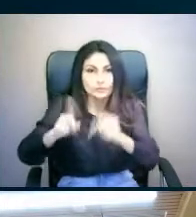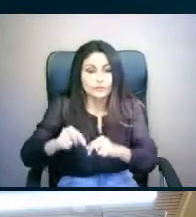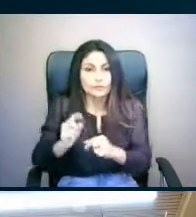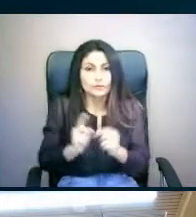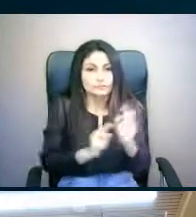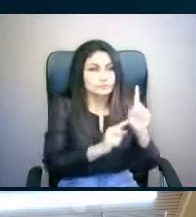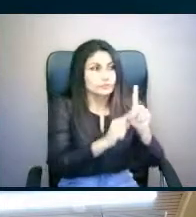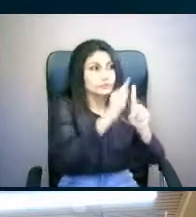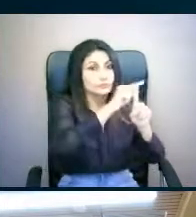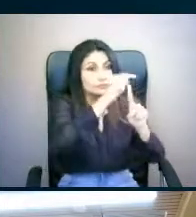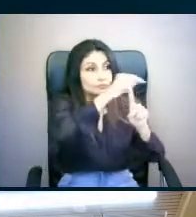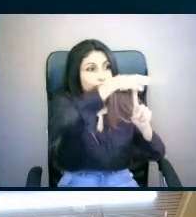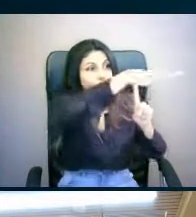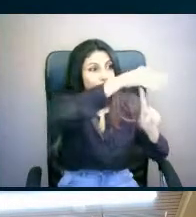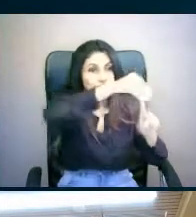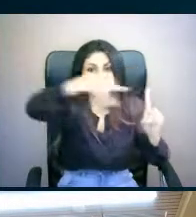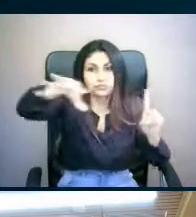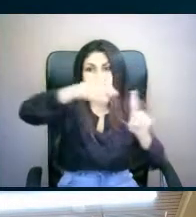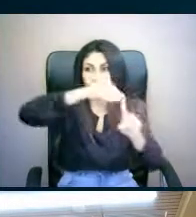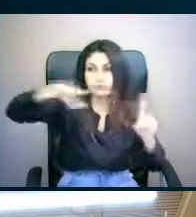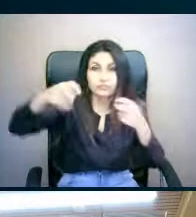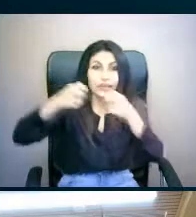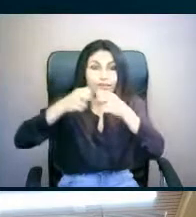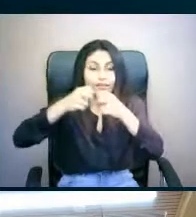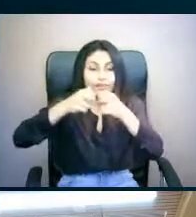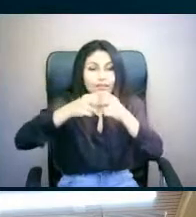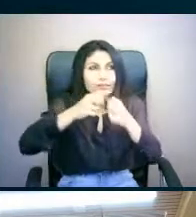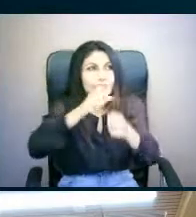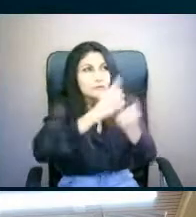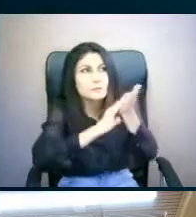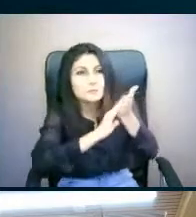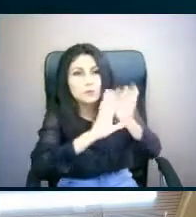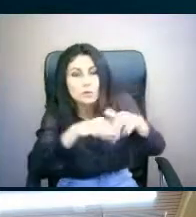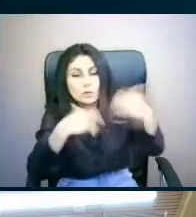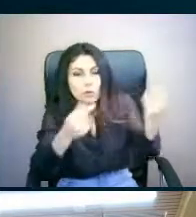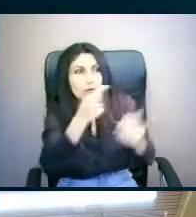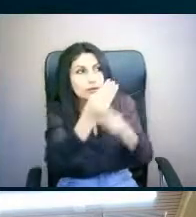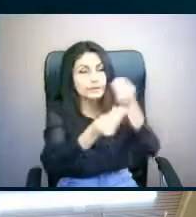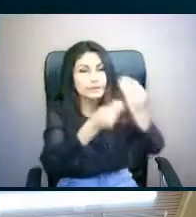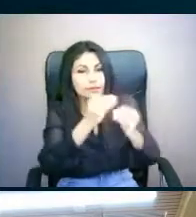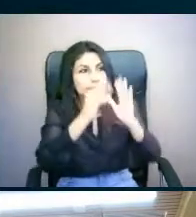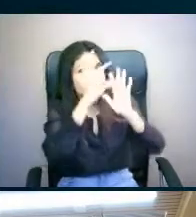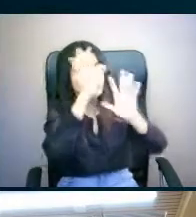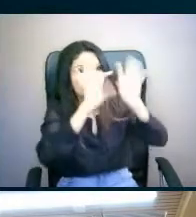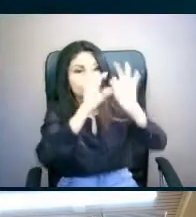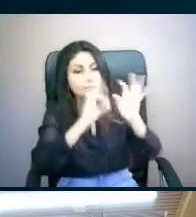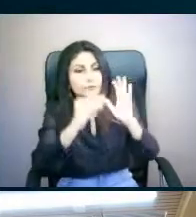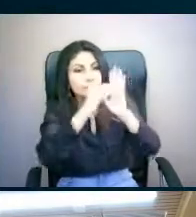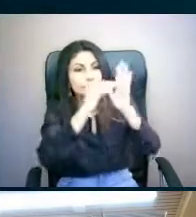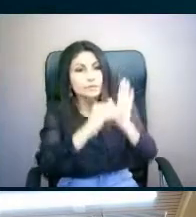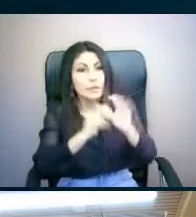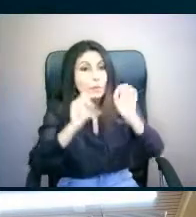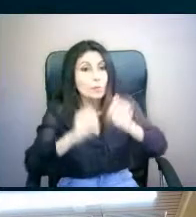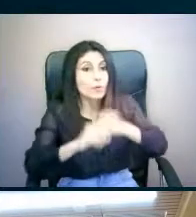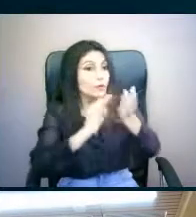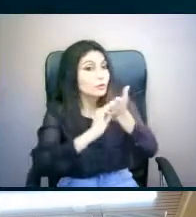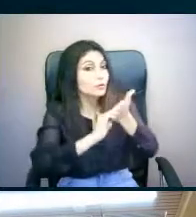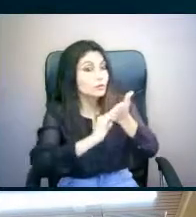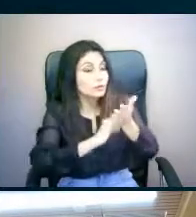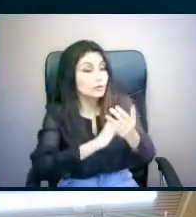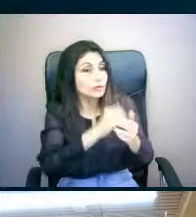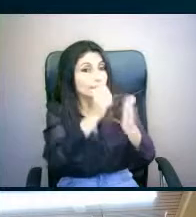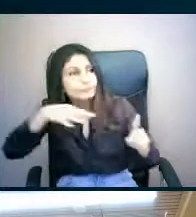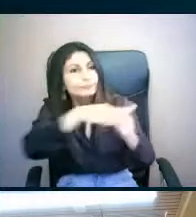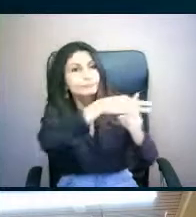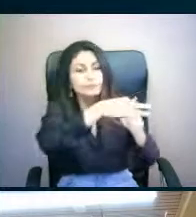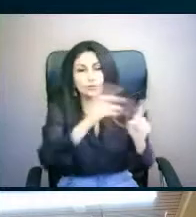de ENSA. Aquí solo se toma en cuenta las interrupciones que son atribuibles a lo que se puede corregir en el plan de mantenimiento. No